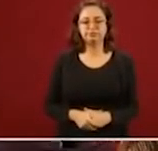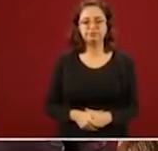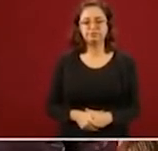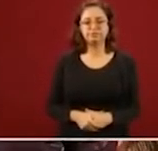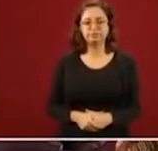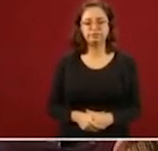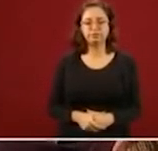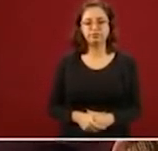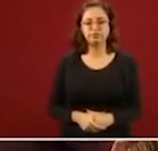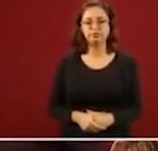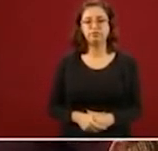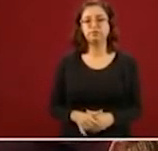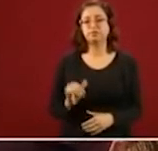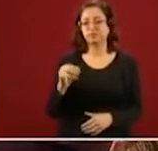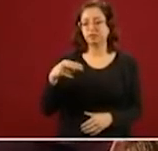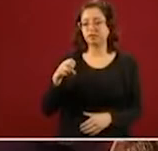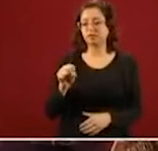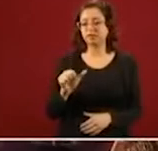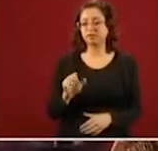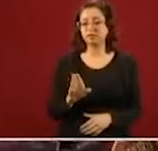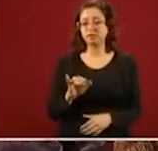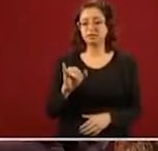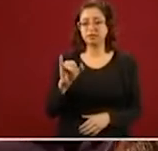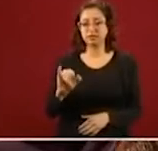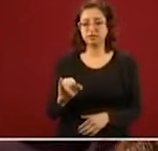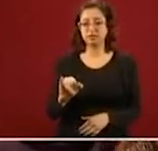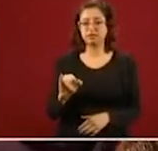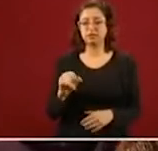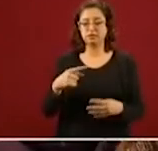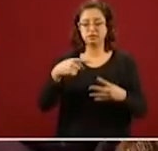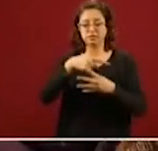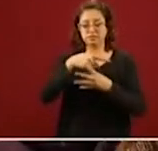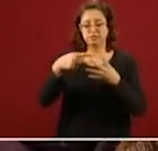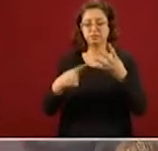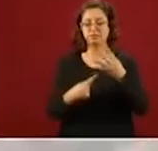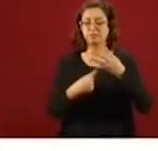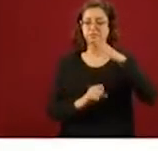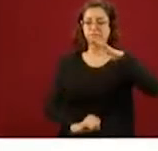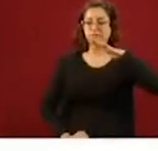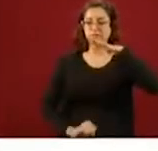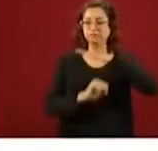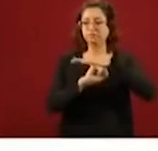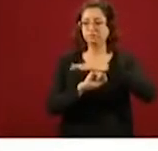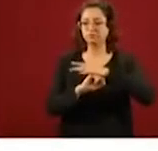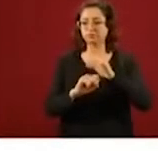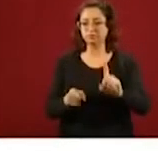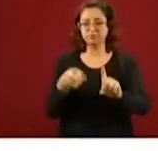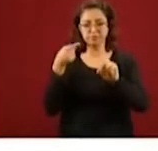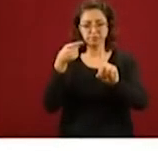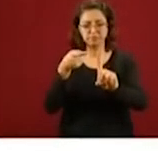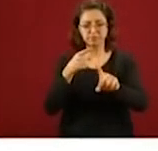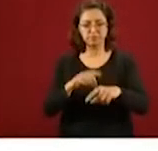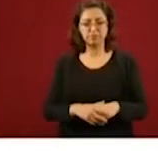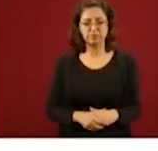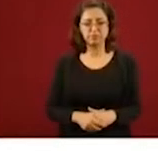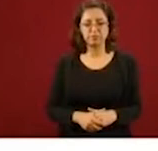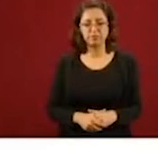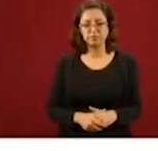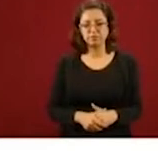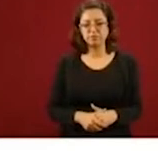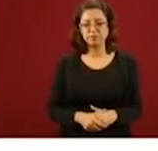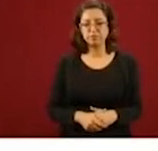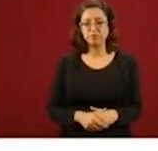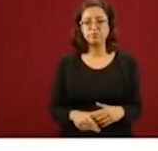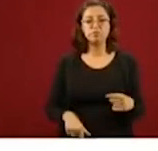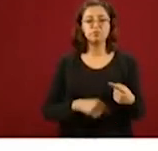El Instituto de Salud para el Bienestar observa cuatro pilares: abasto y distribución